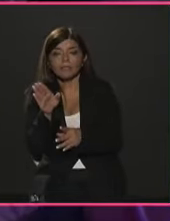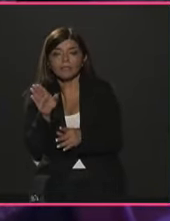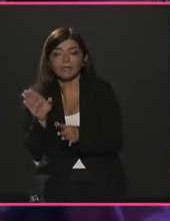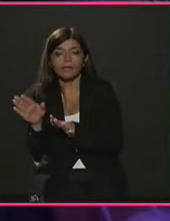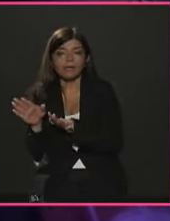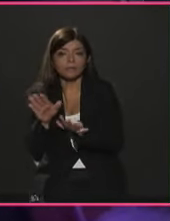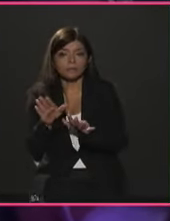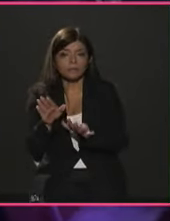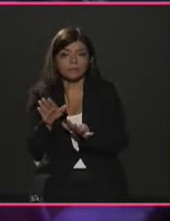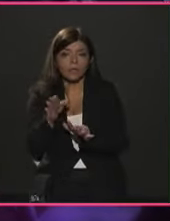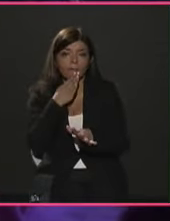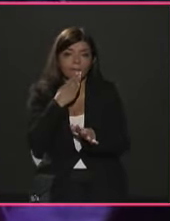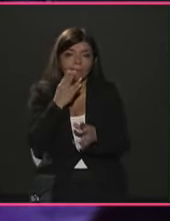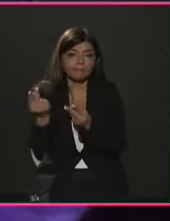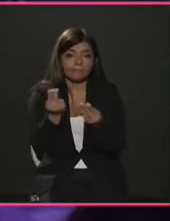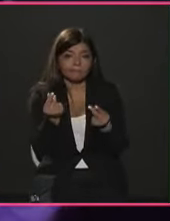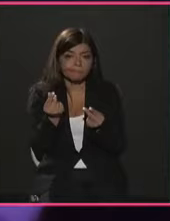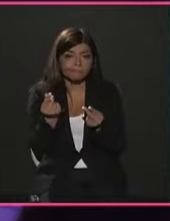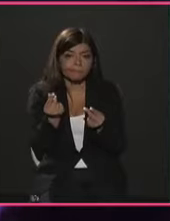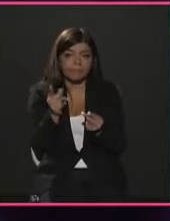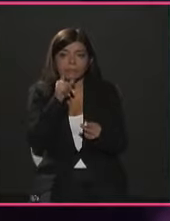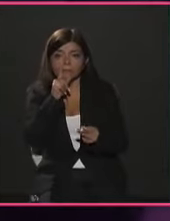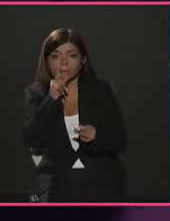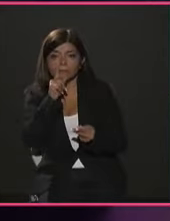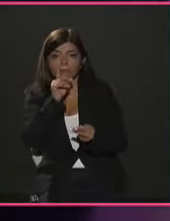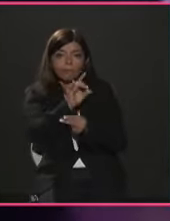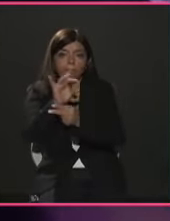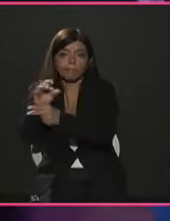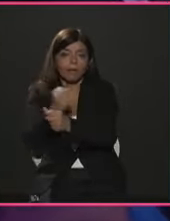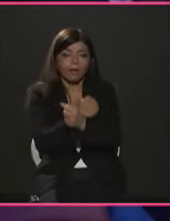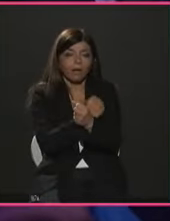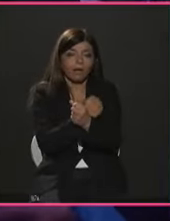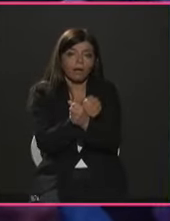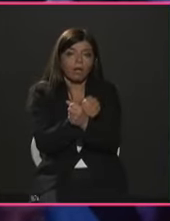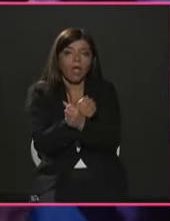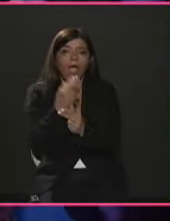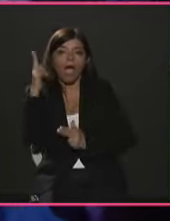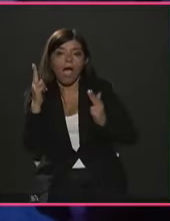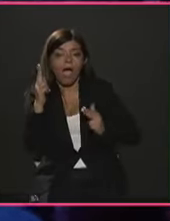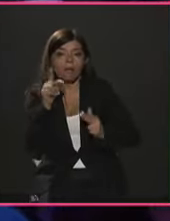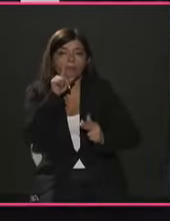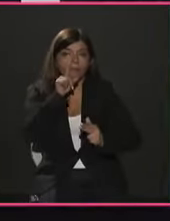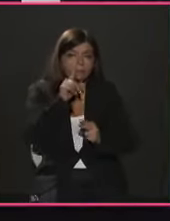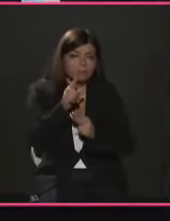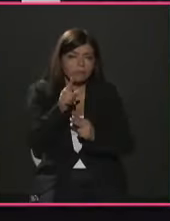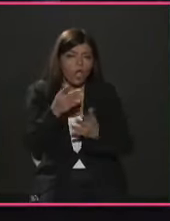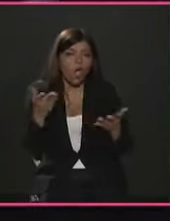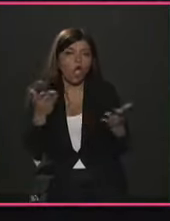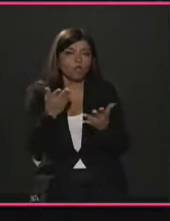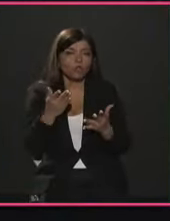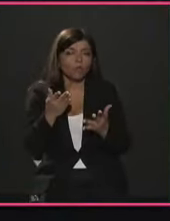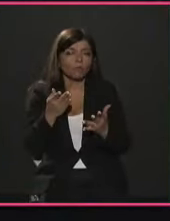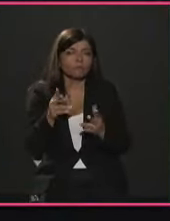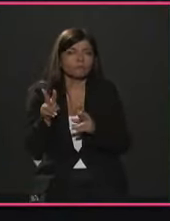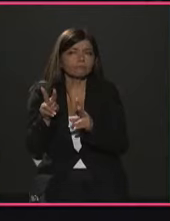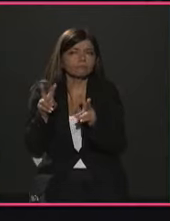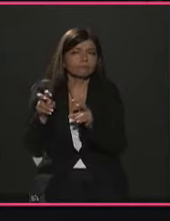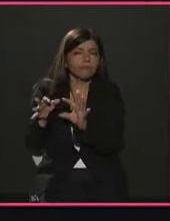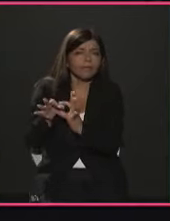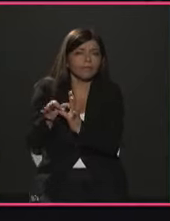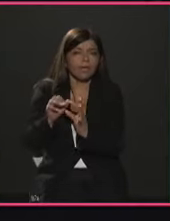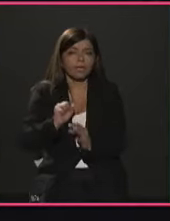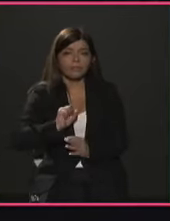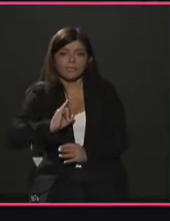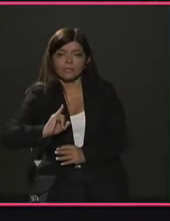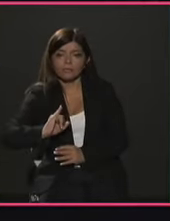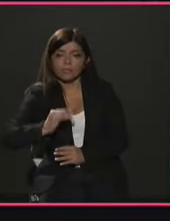dirigiendo recursos de policías incluso armas Entonces cómo interpreta Ai